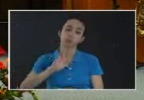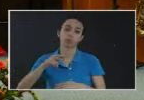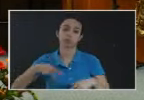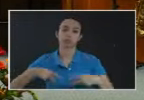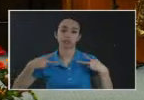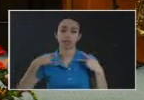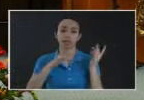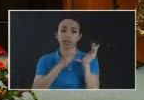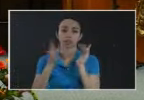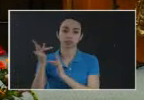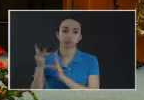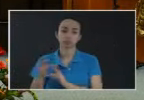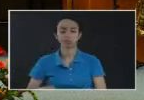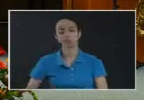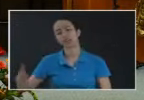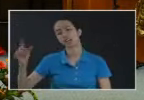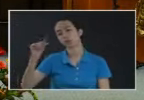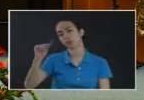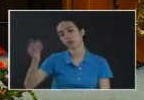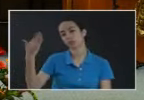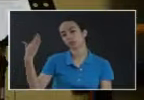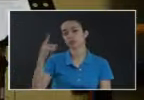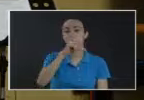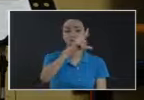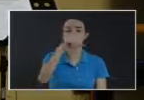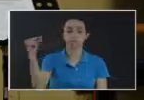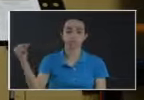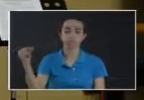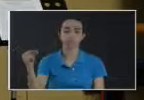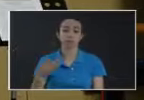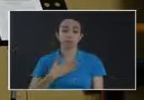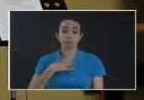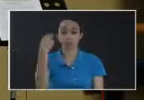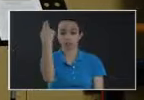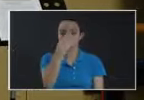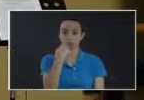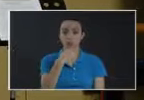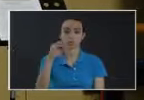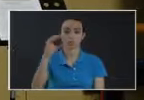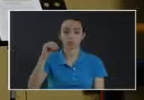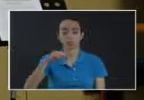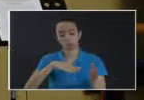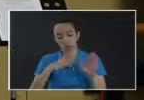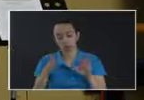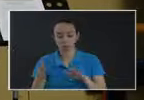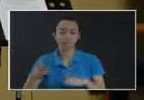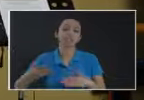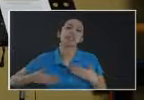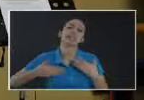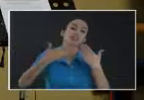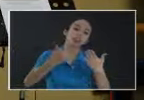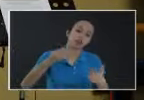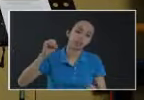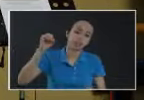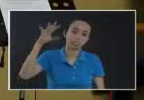Hace unos meses mi bendito suegro falleció y le dio la bendición a mi esposa de